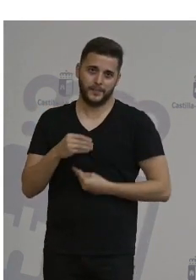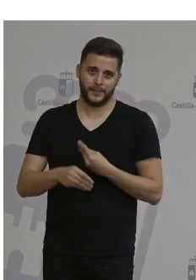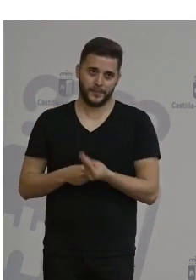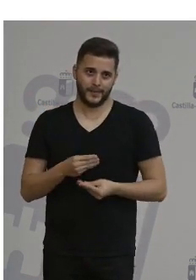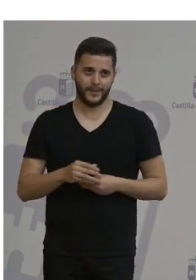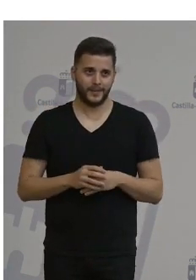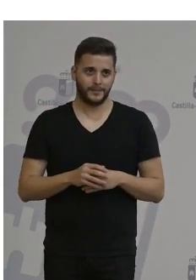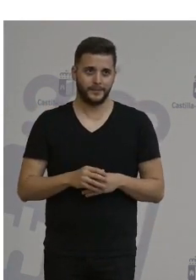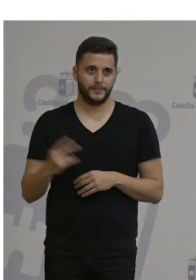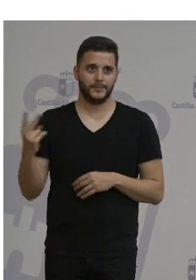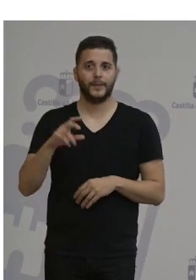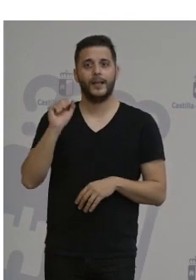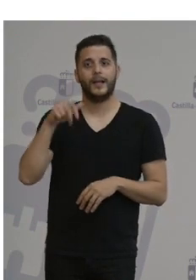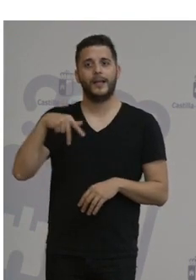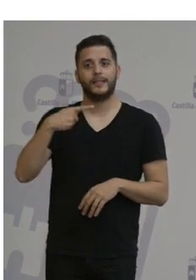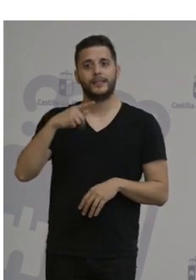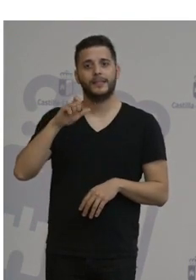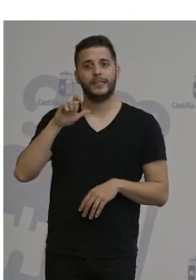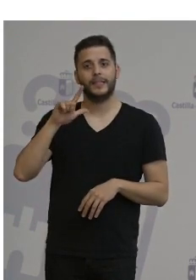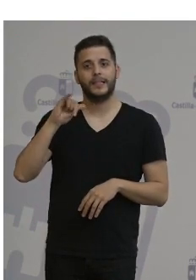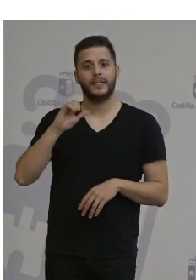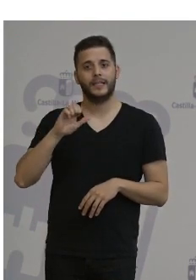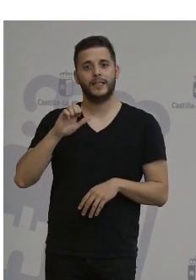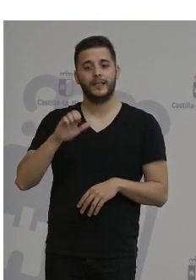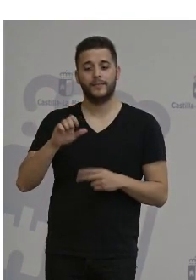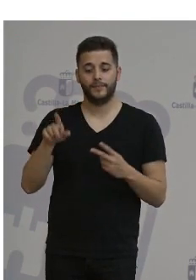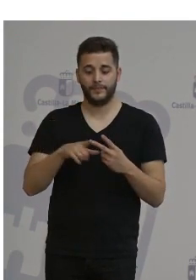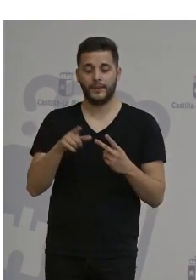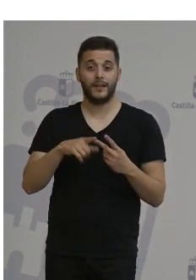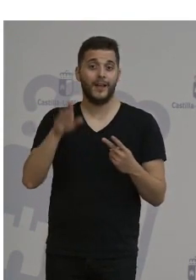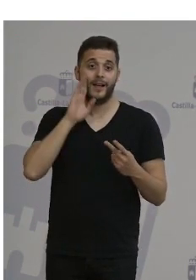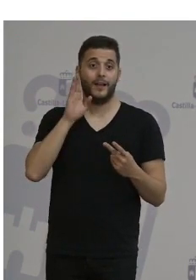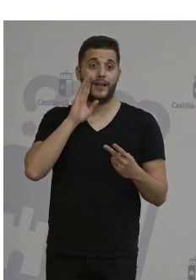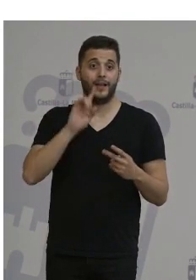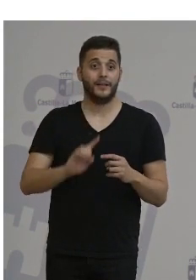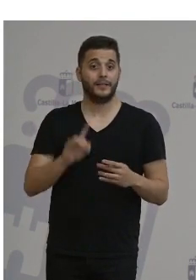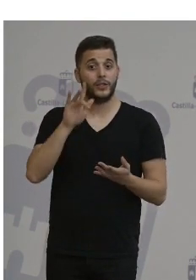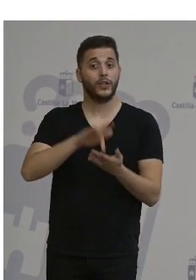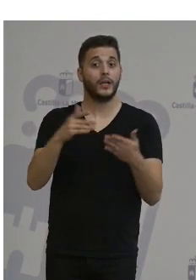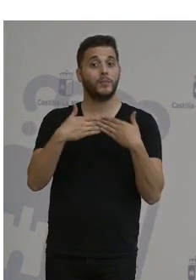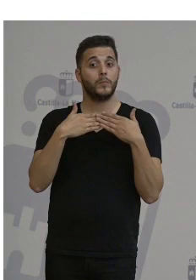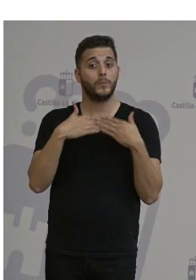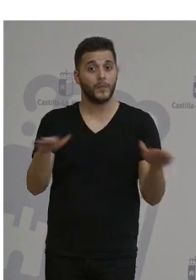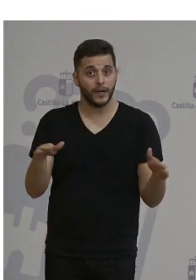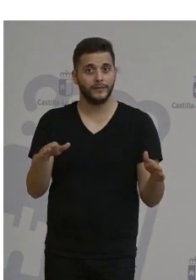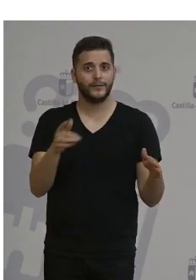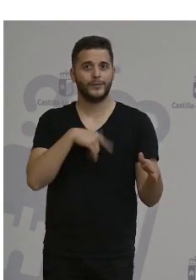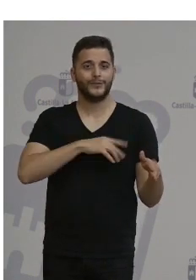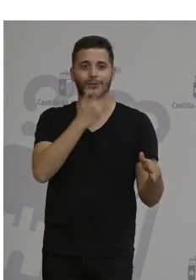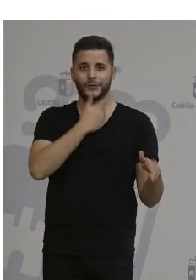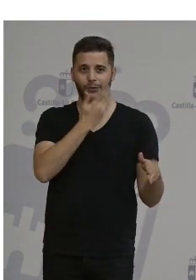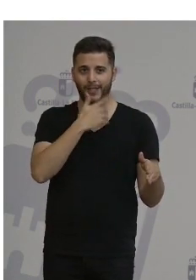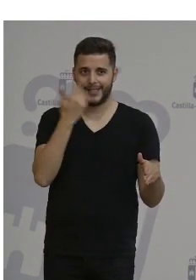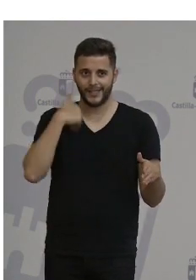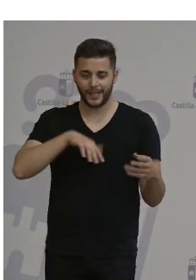Ellas son Angie Valentina Rodríguez, que ya la hemos conocido en la inauguración. Ya nos ha dedicado unas palabras durante la